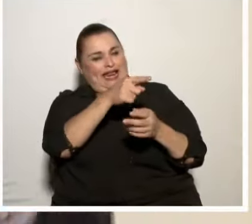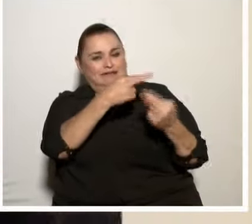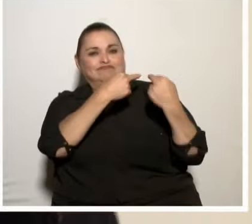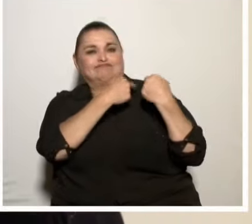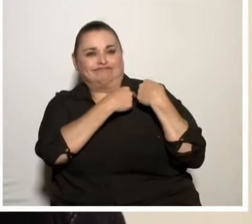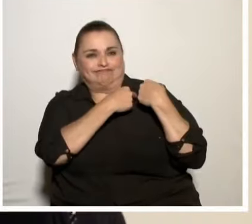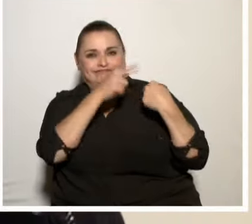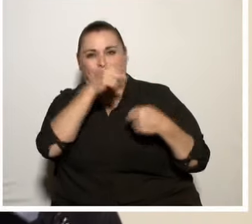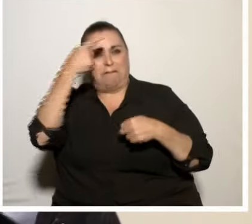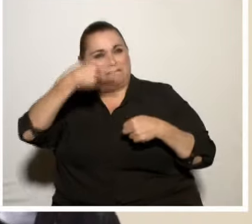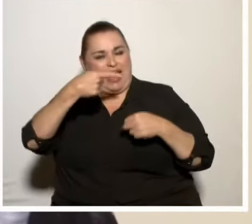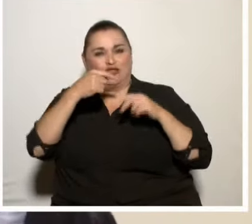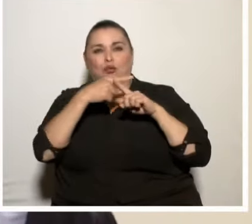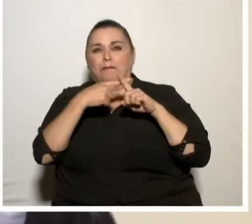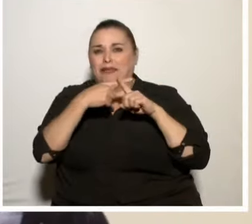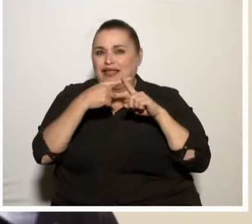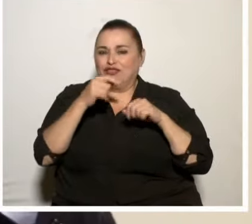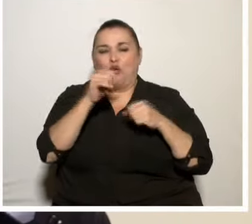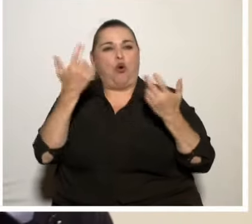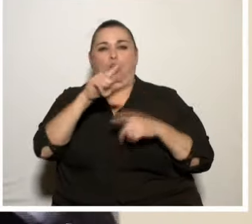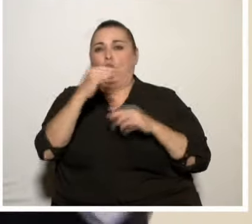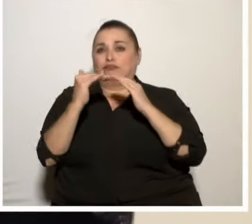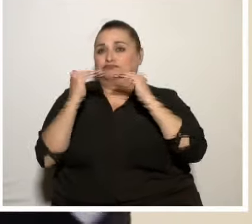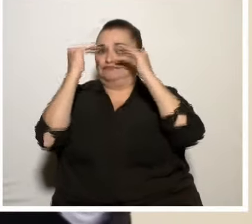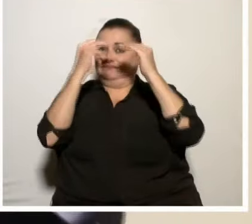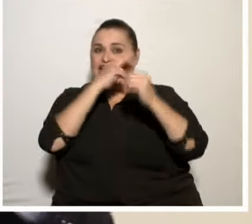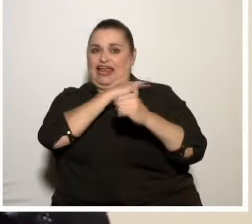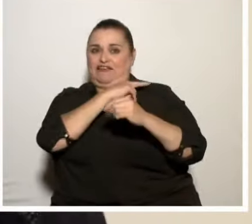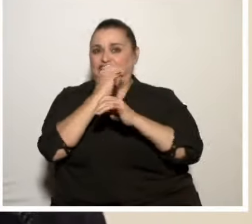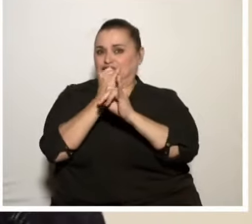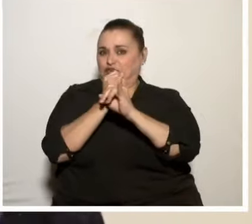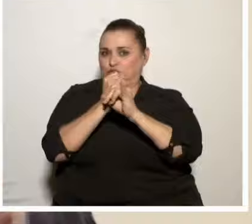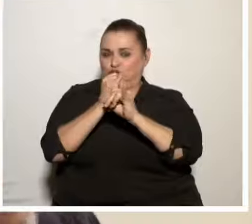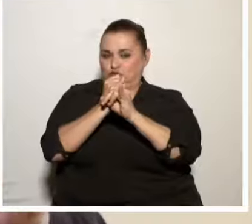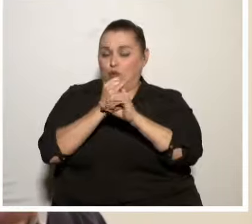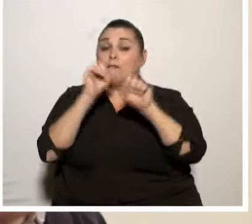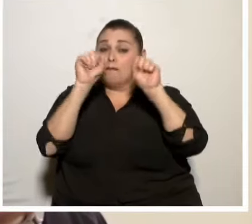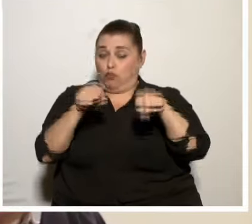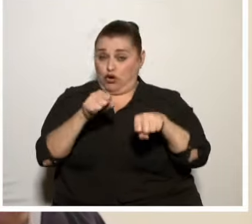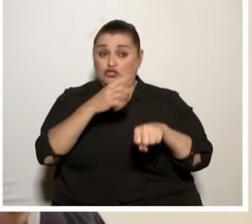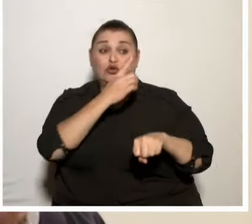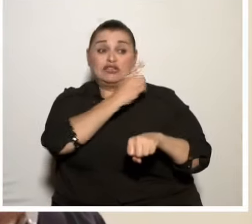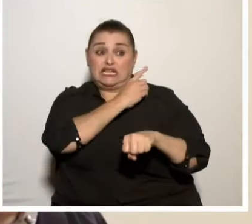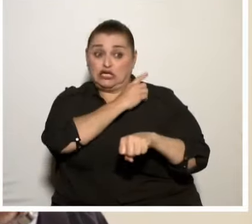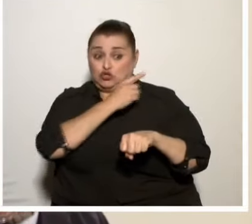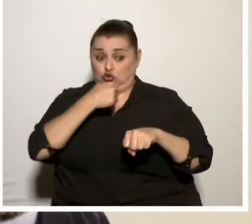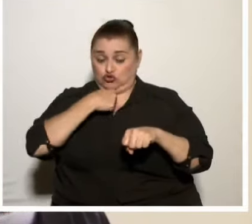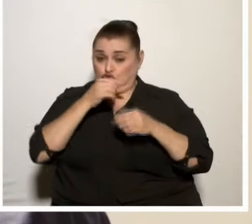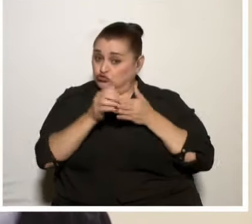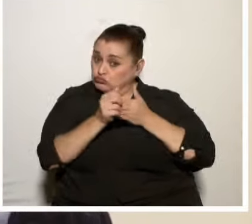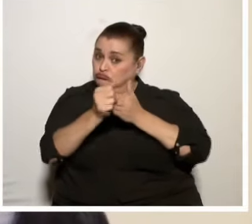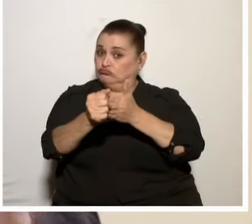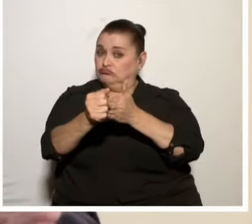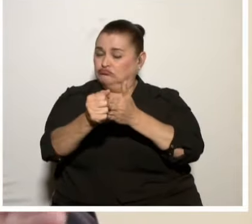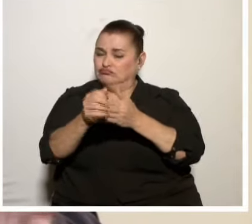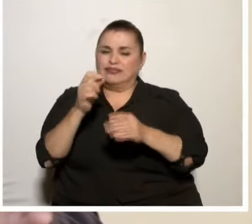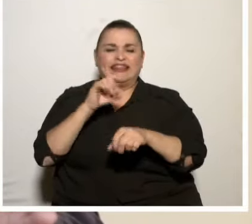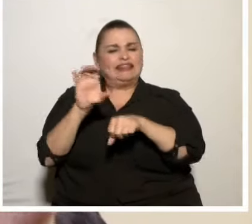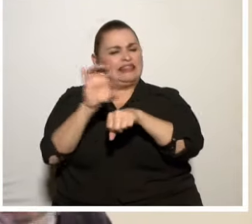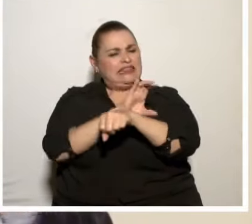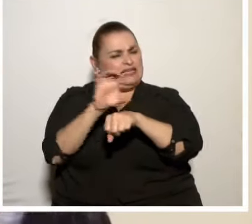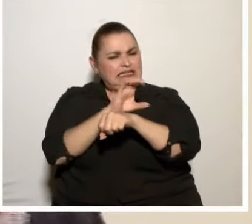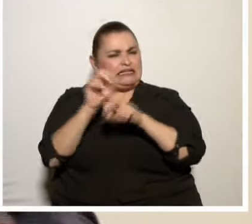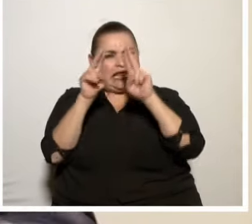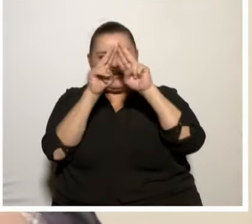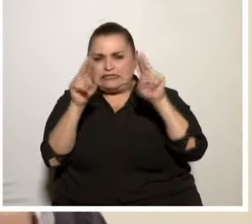o aún de un jerarca de alguna institución. Es por eso que la dirección que nosotros vamos a tomar es la de digitalizar todos